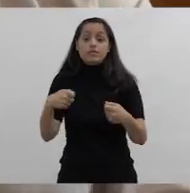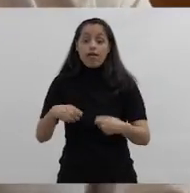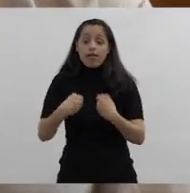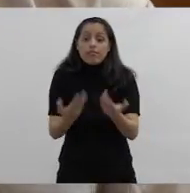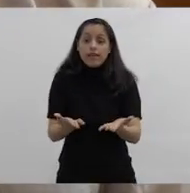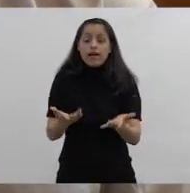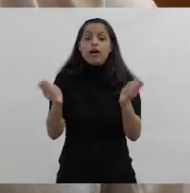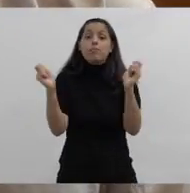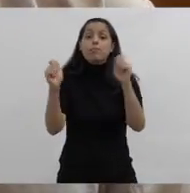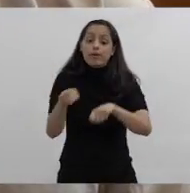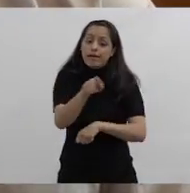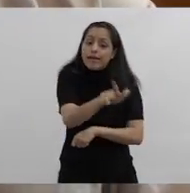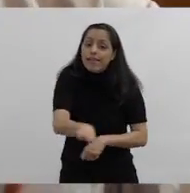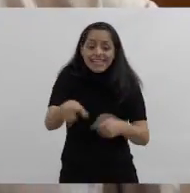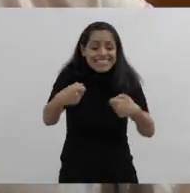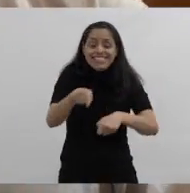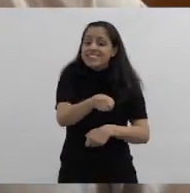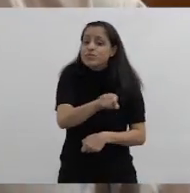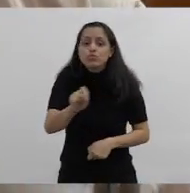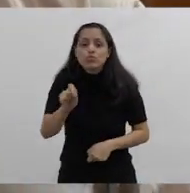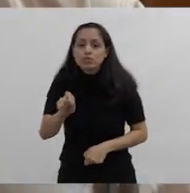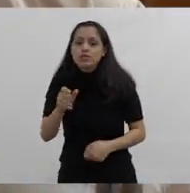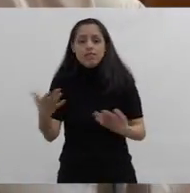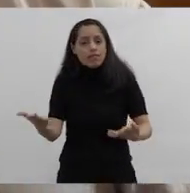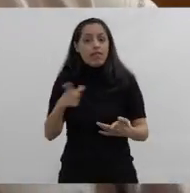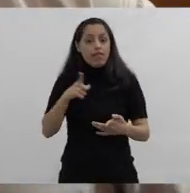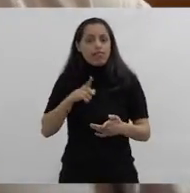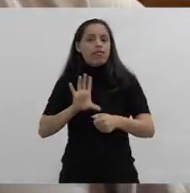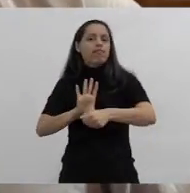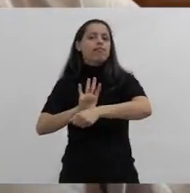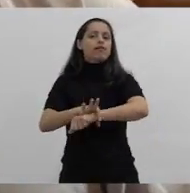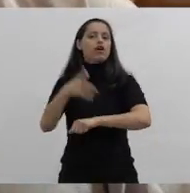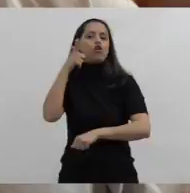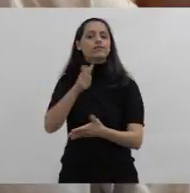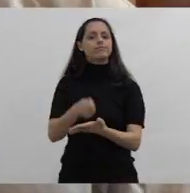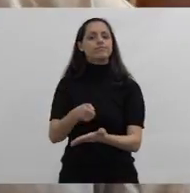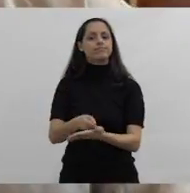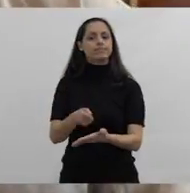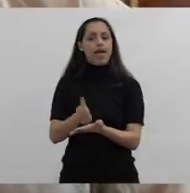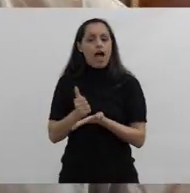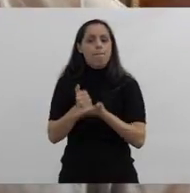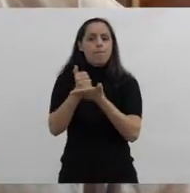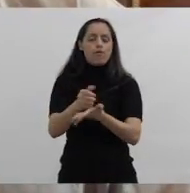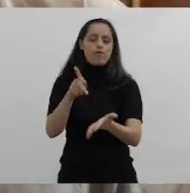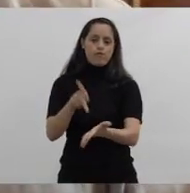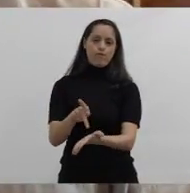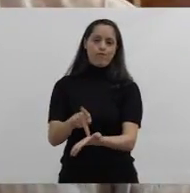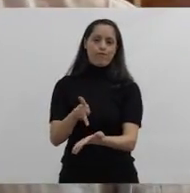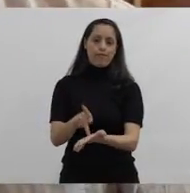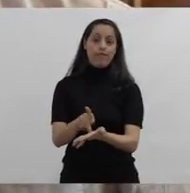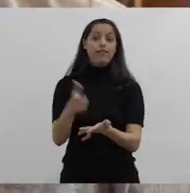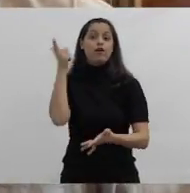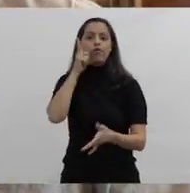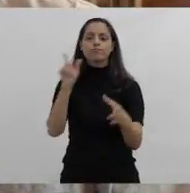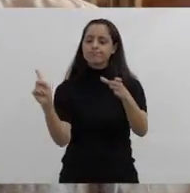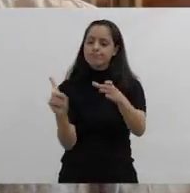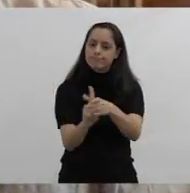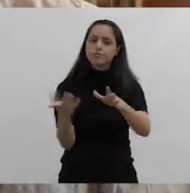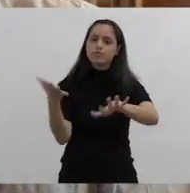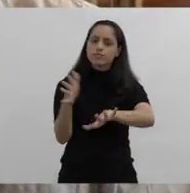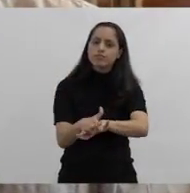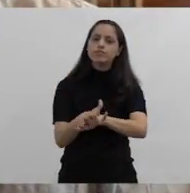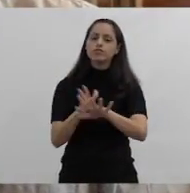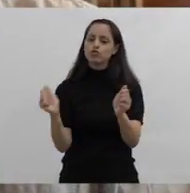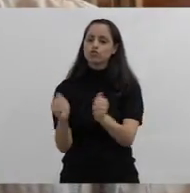qué posibilidades tiene ese niño, qué necesidades tiene ese niño y garantizarle a través de estas configuraciones de apoyo que pueda estar